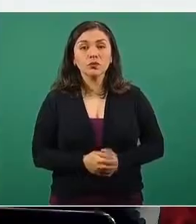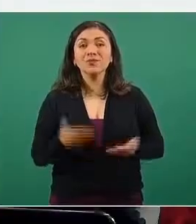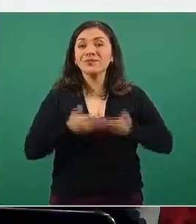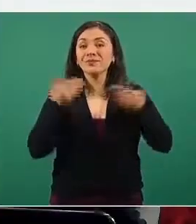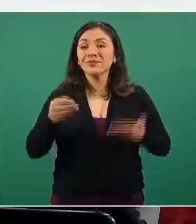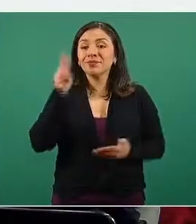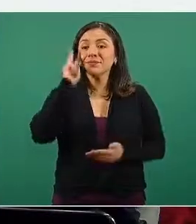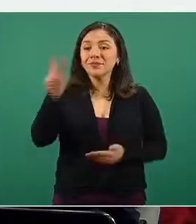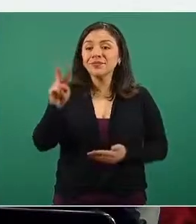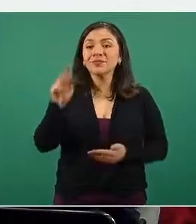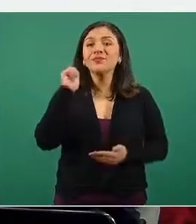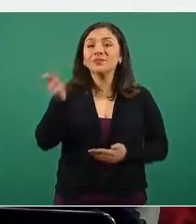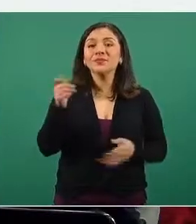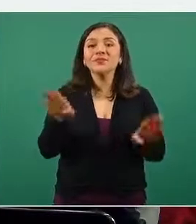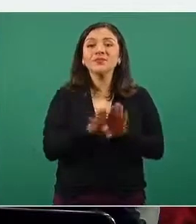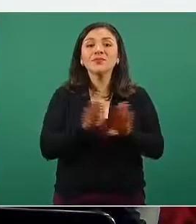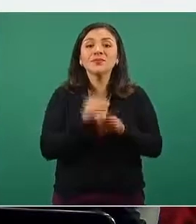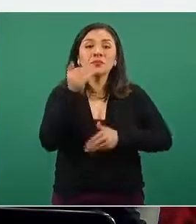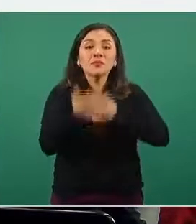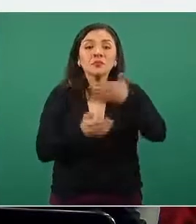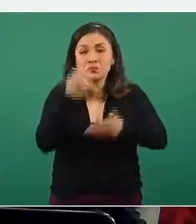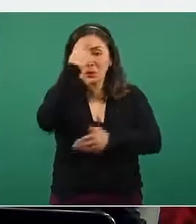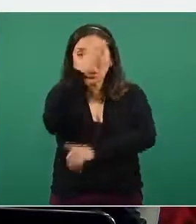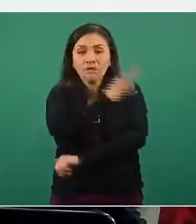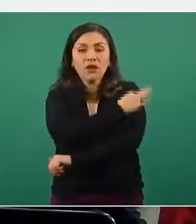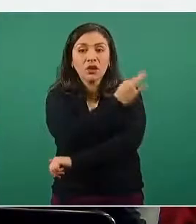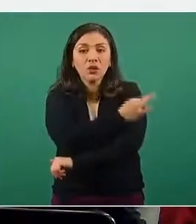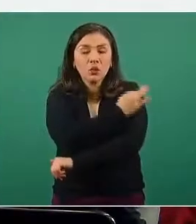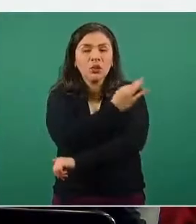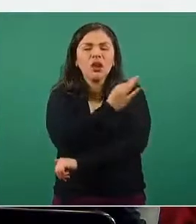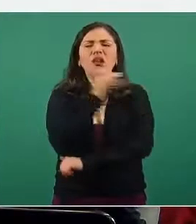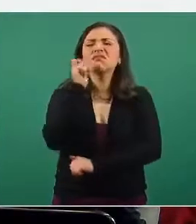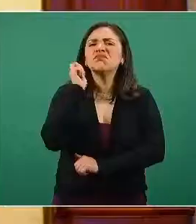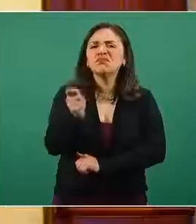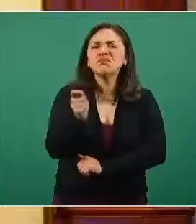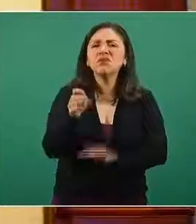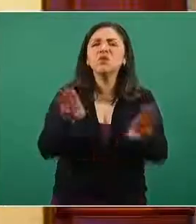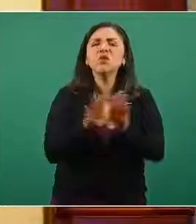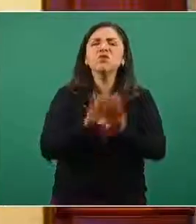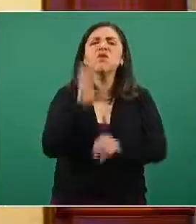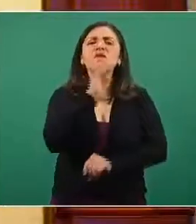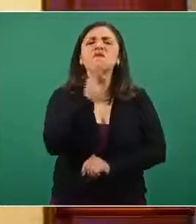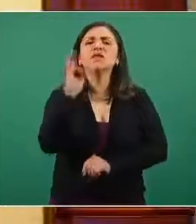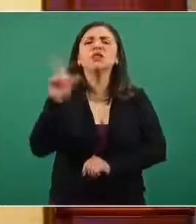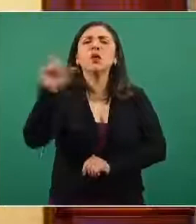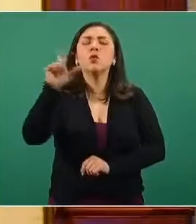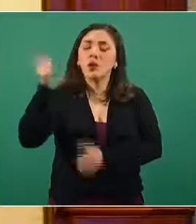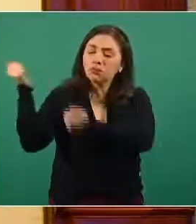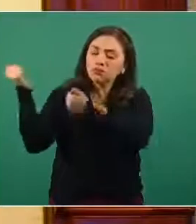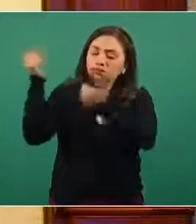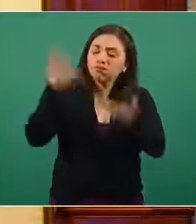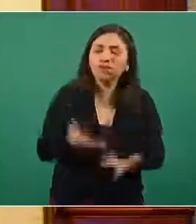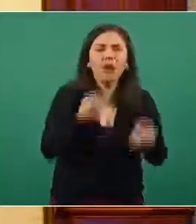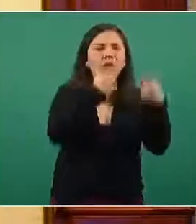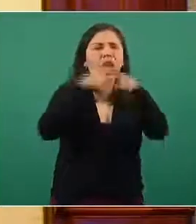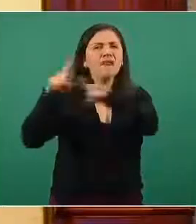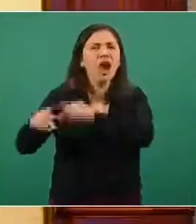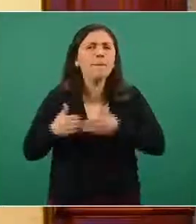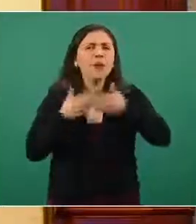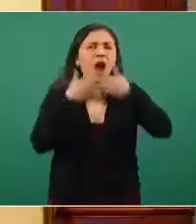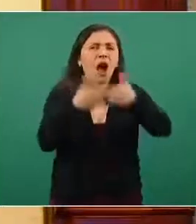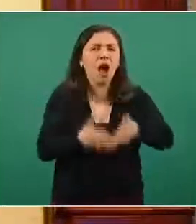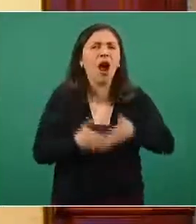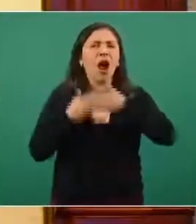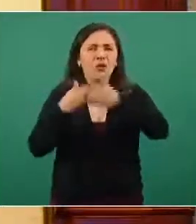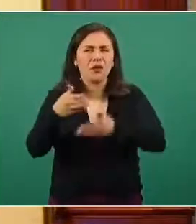precisamente el avance de la vacunación en función de las fechas en las que llegaron los diferentes embarques, ¿no?